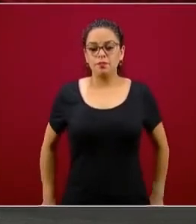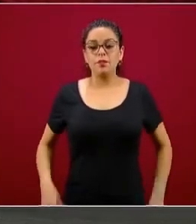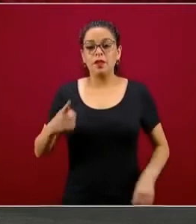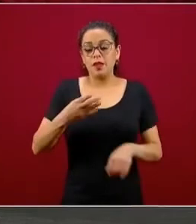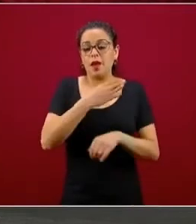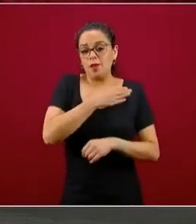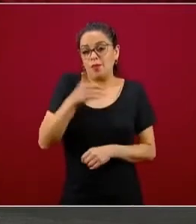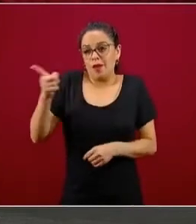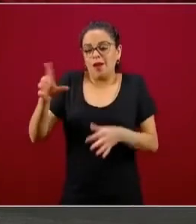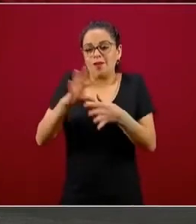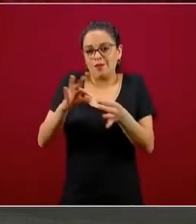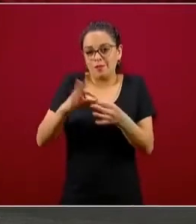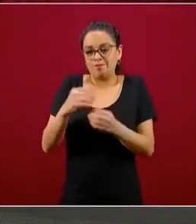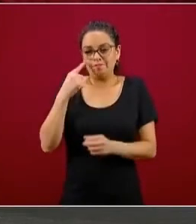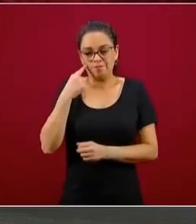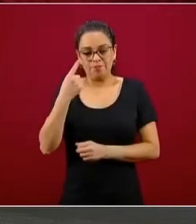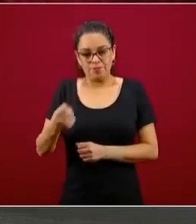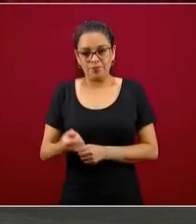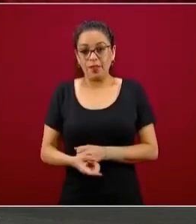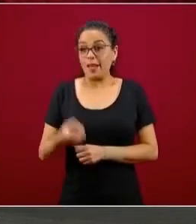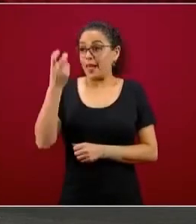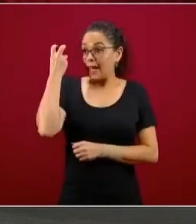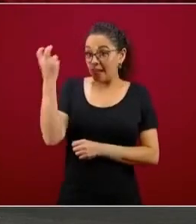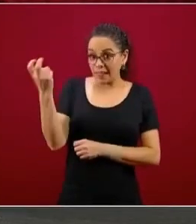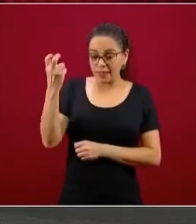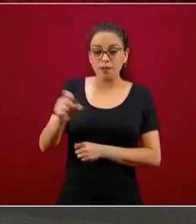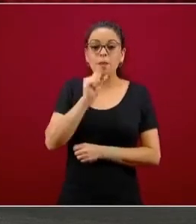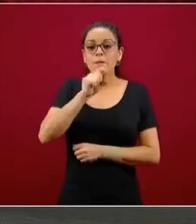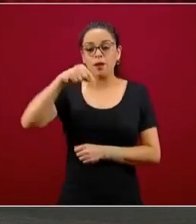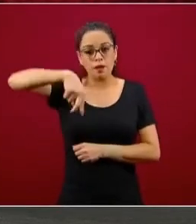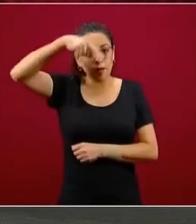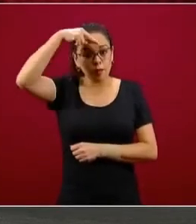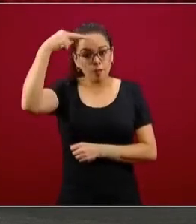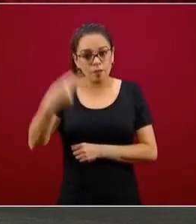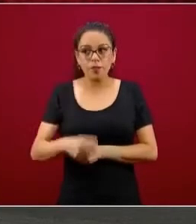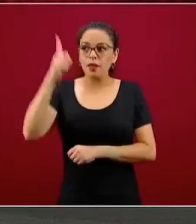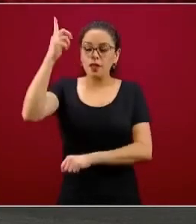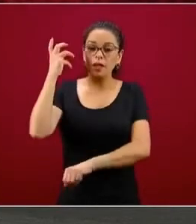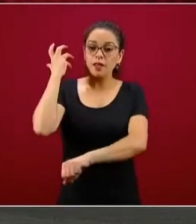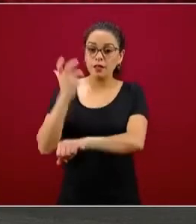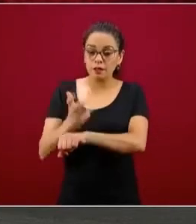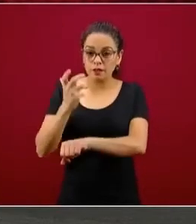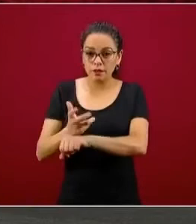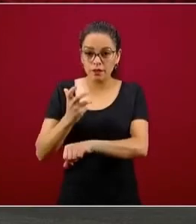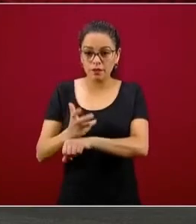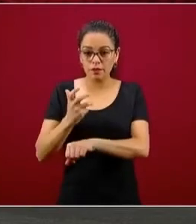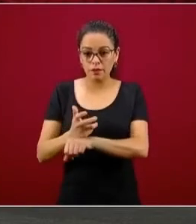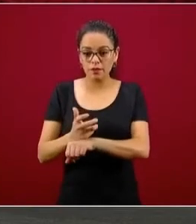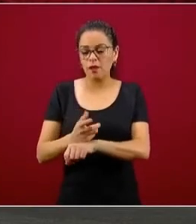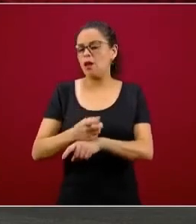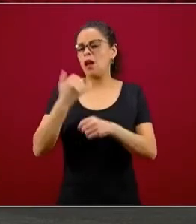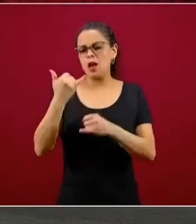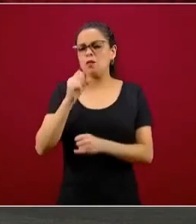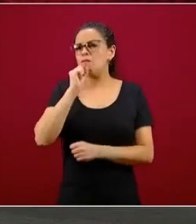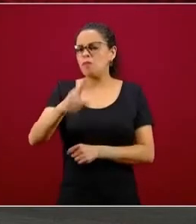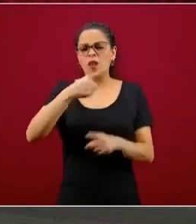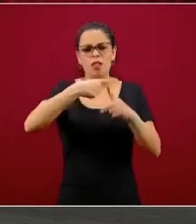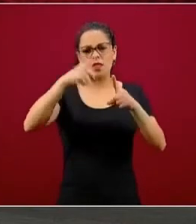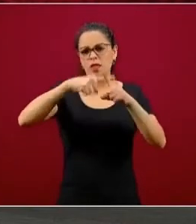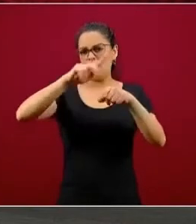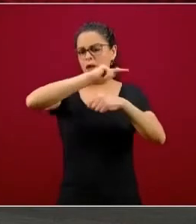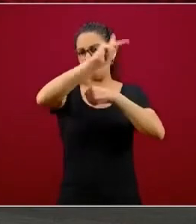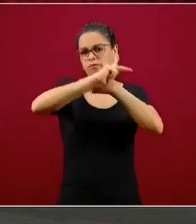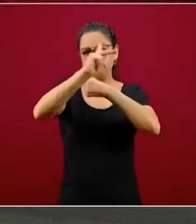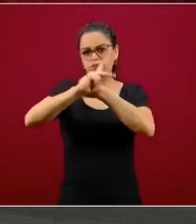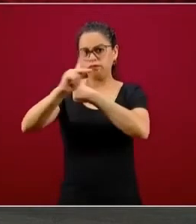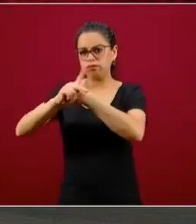señalamiento, precisamente porque, al igual que en México, en Estados Unidos y en prácticamente todos los países, no se sigue